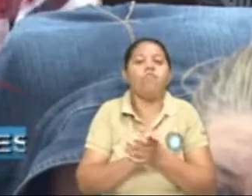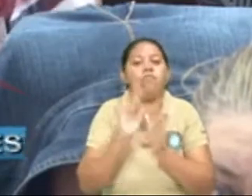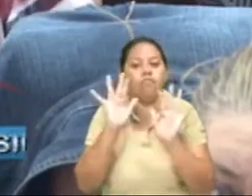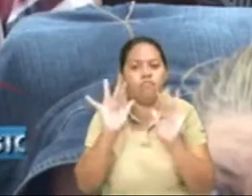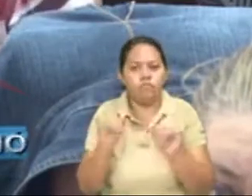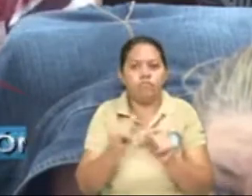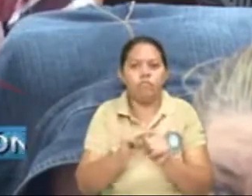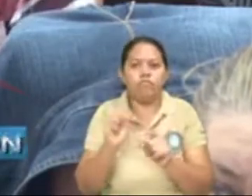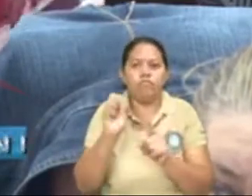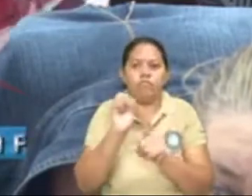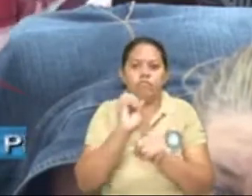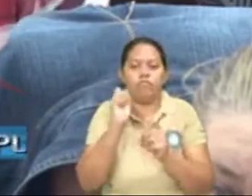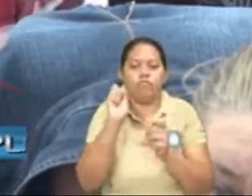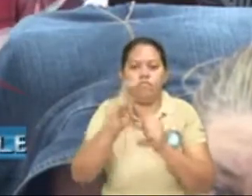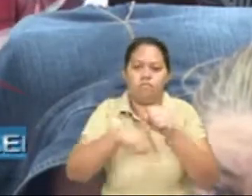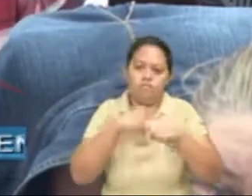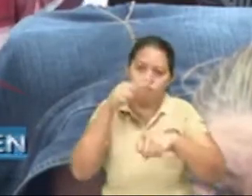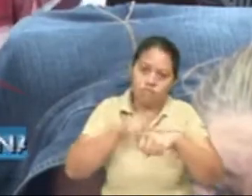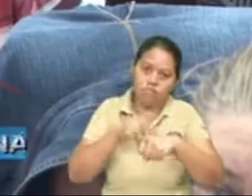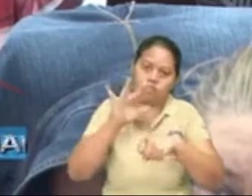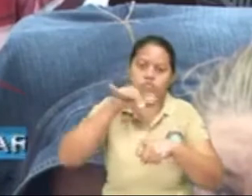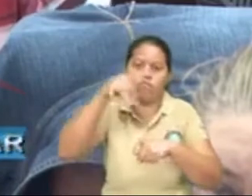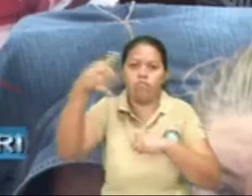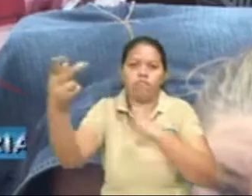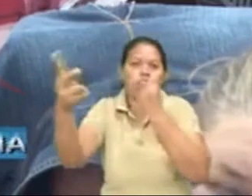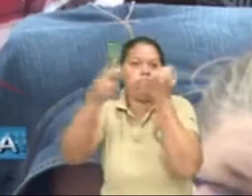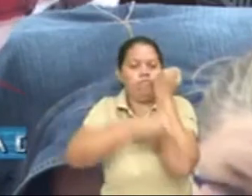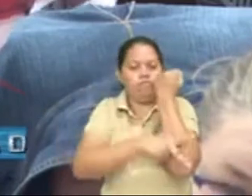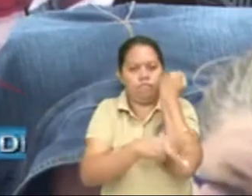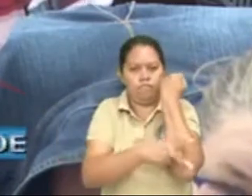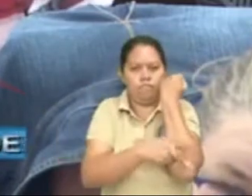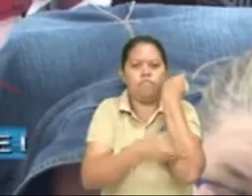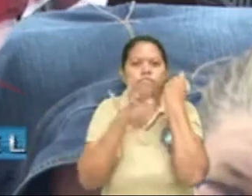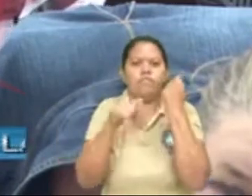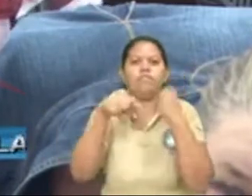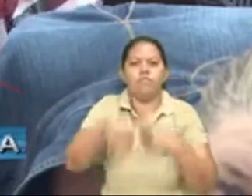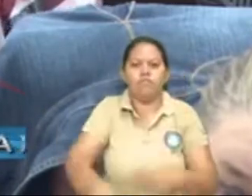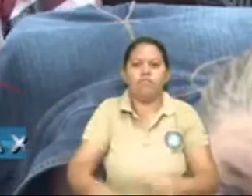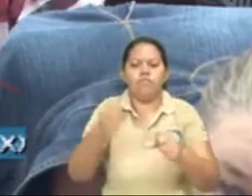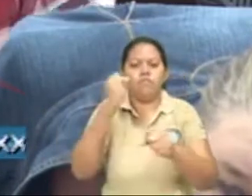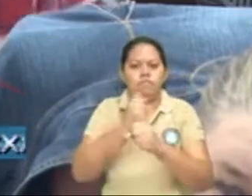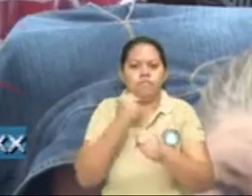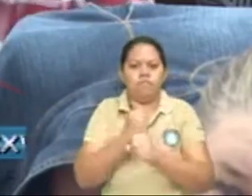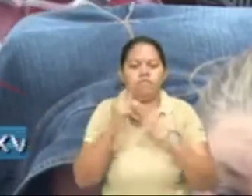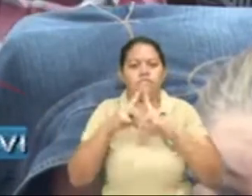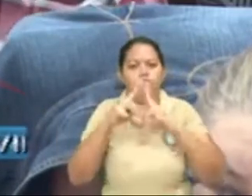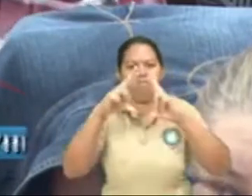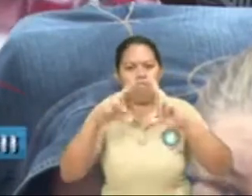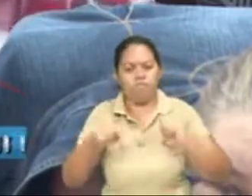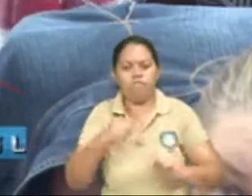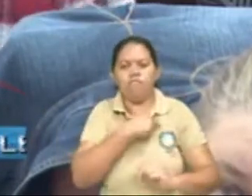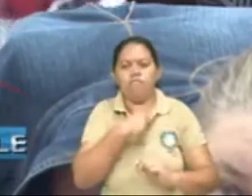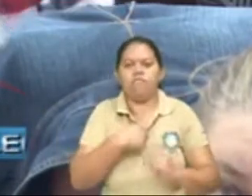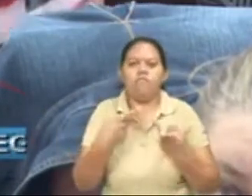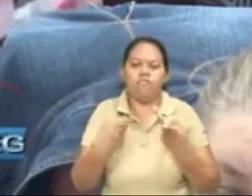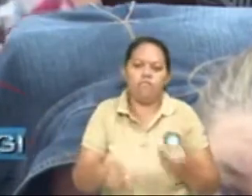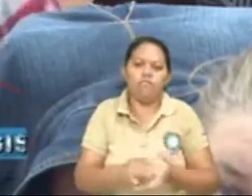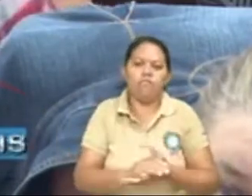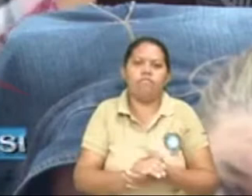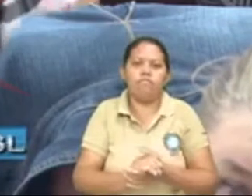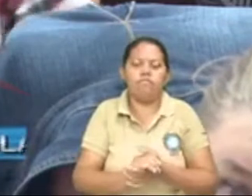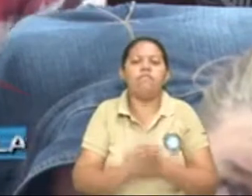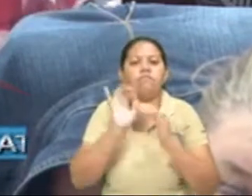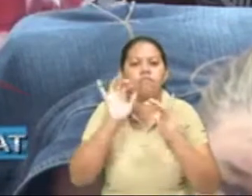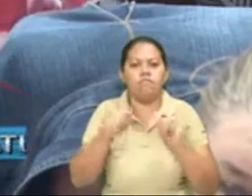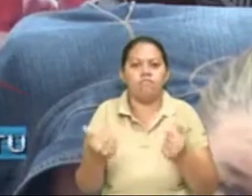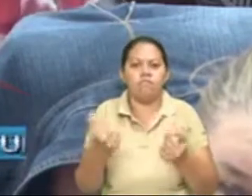tanto nacionales como de otras nacionalidades que operan en nuestro país, y